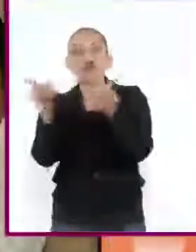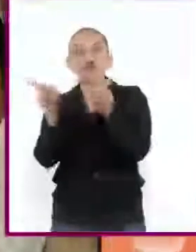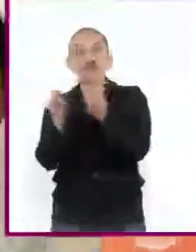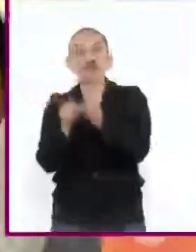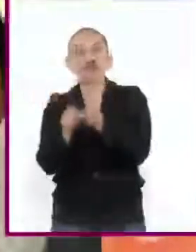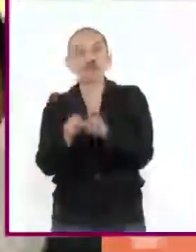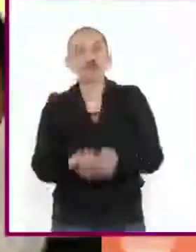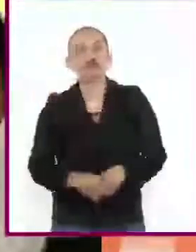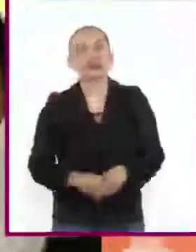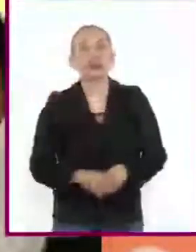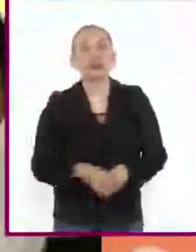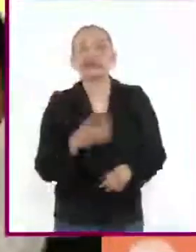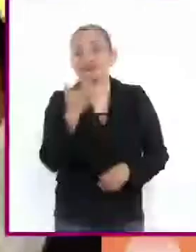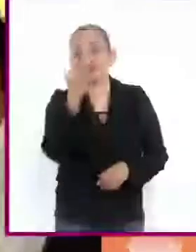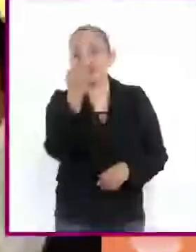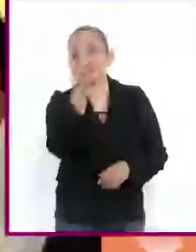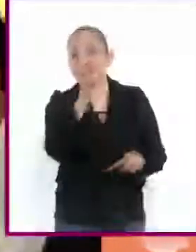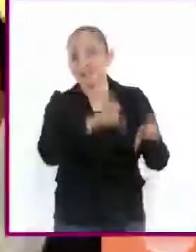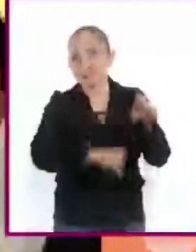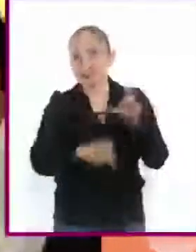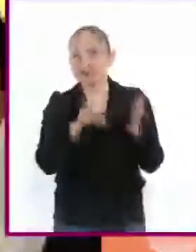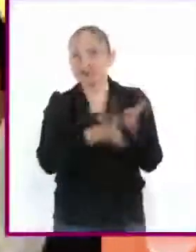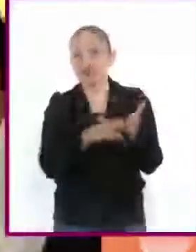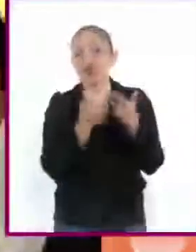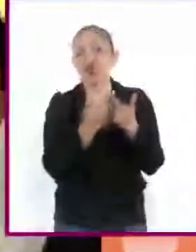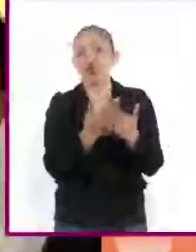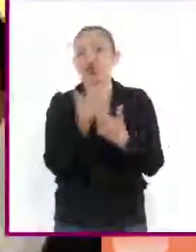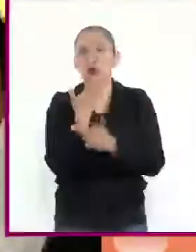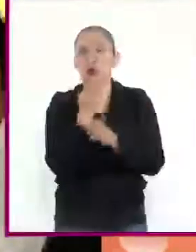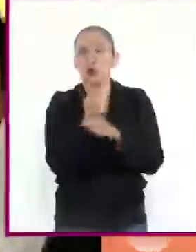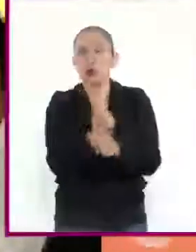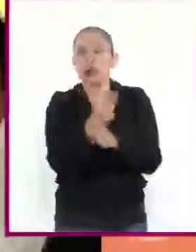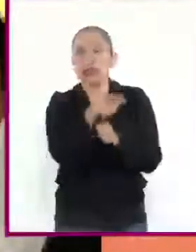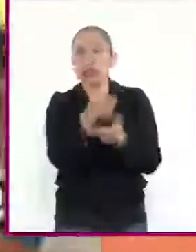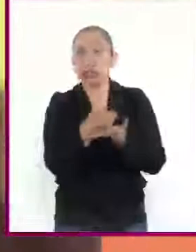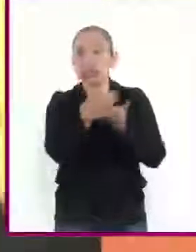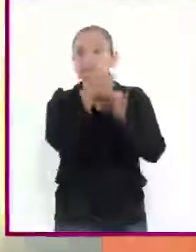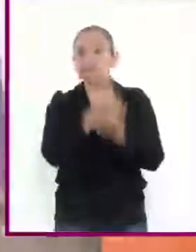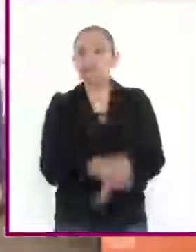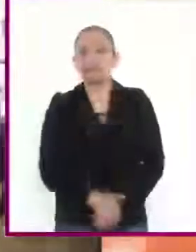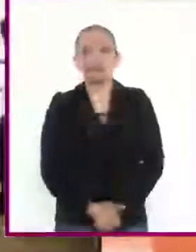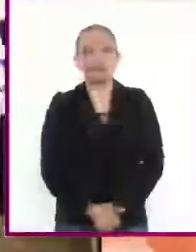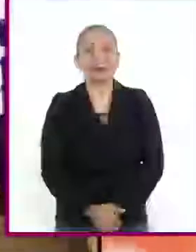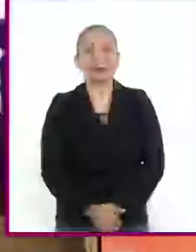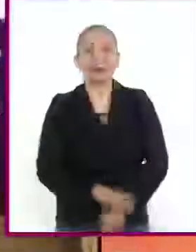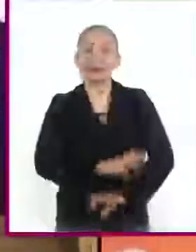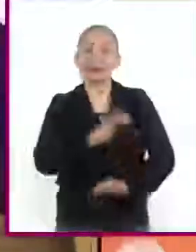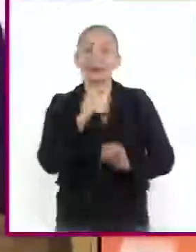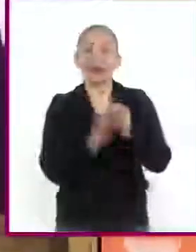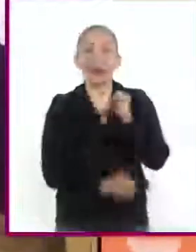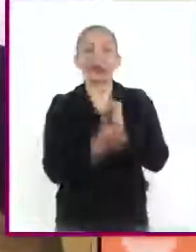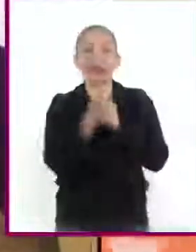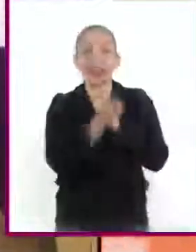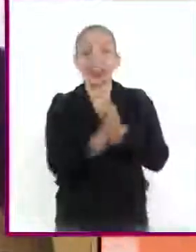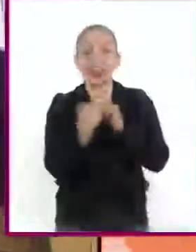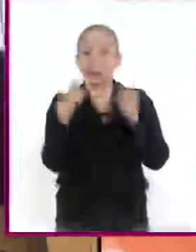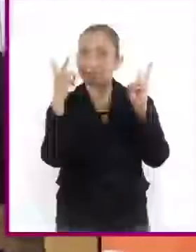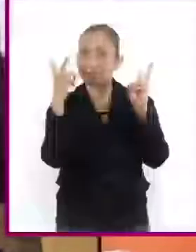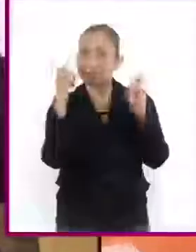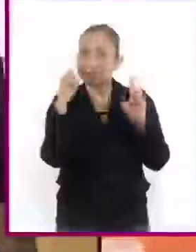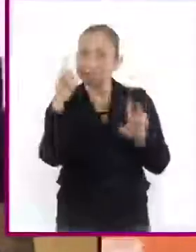reducirá. Con razón los químicos valoran tanto esta herramienta. Hemos llegado al final de este